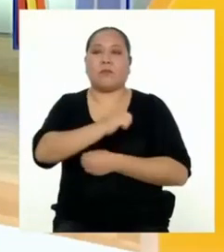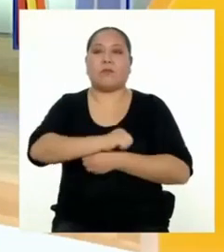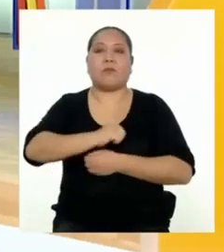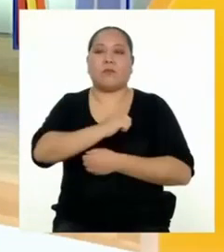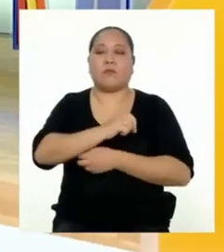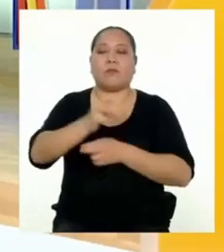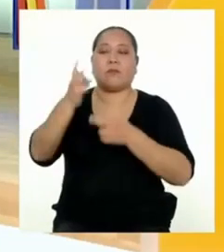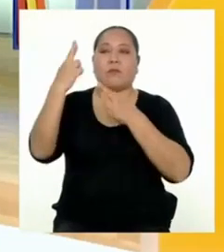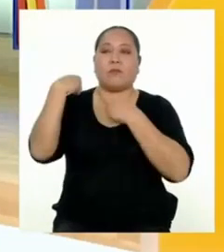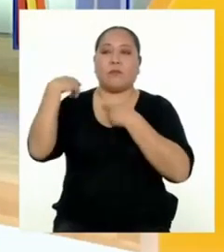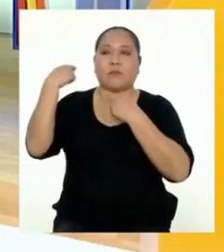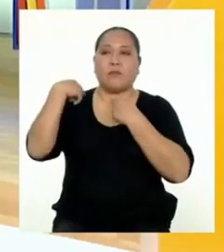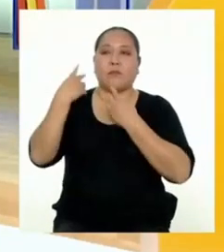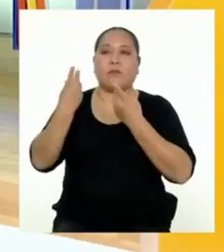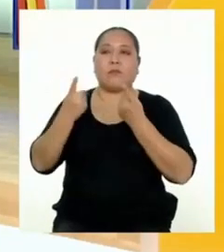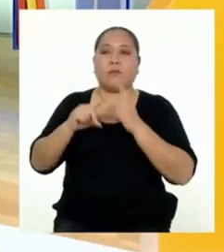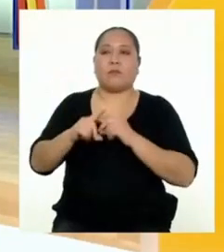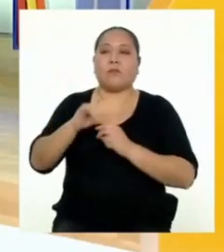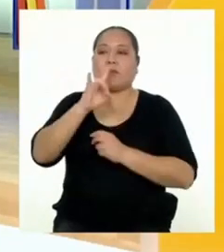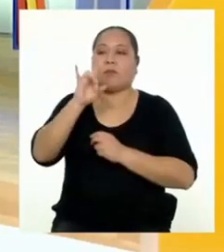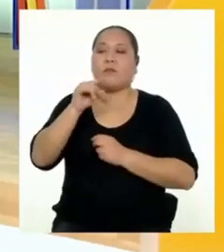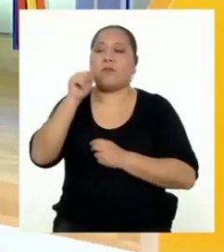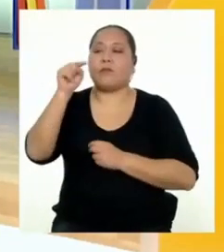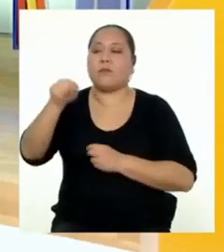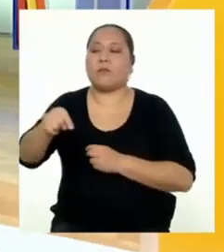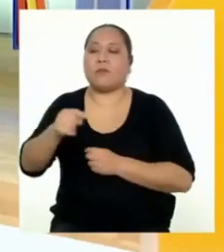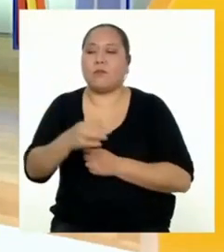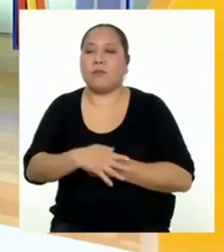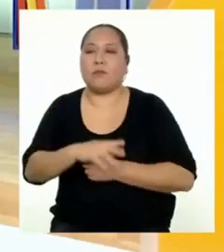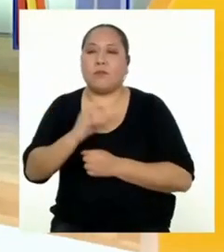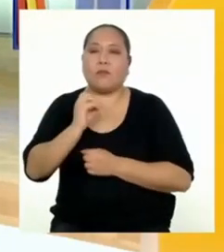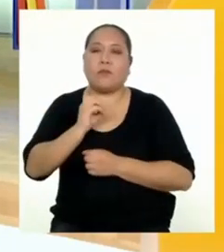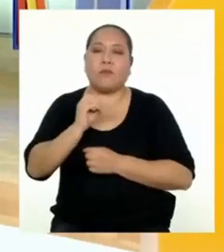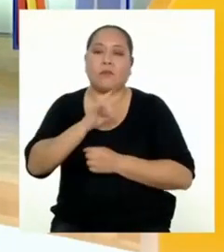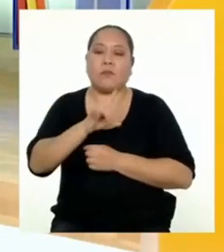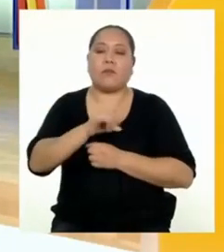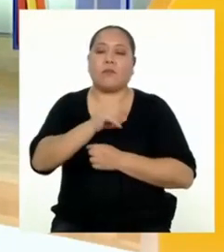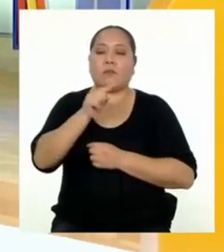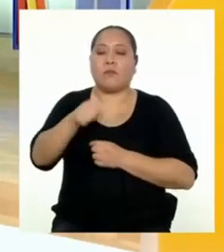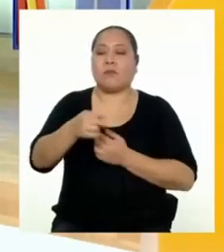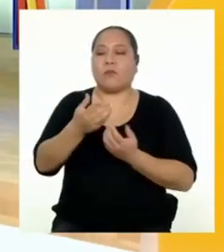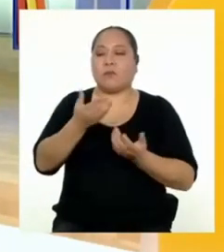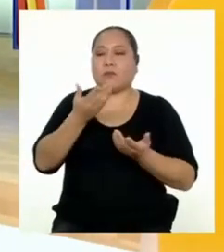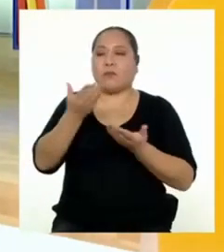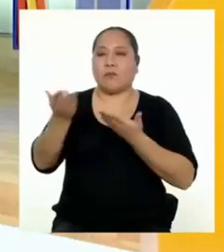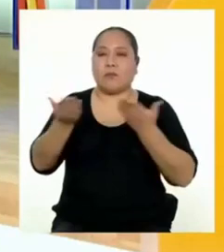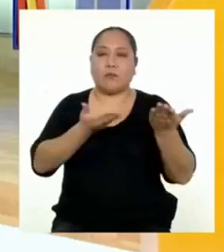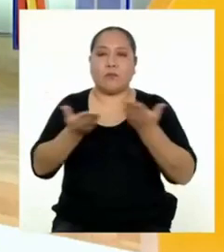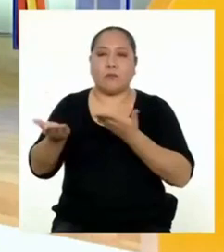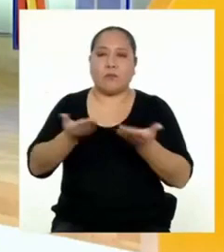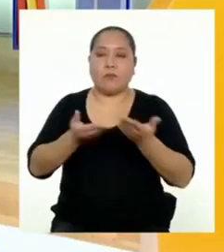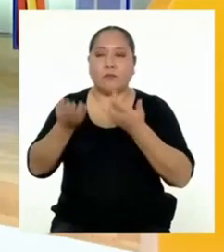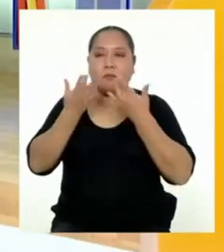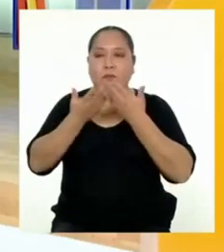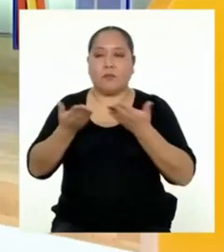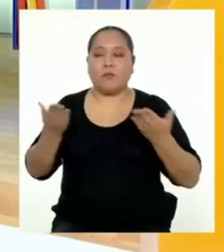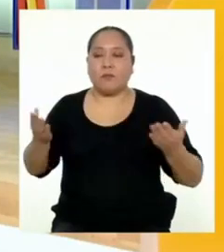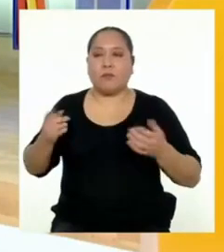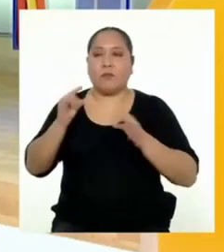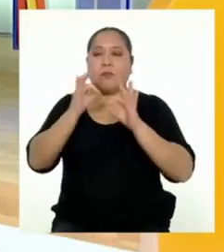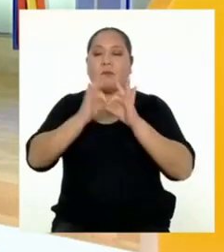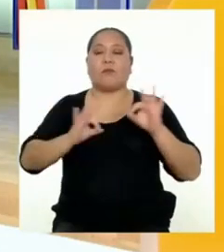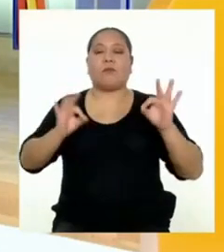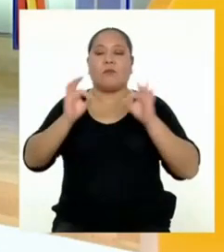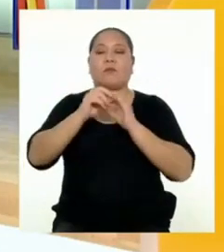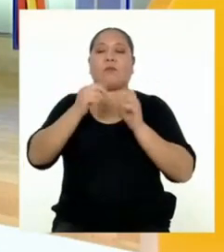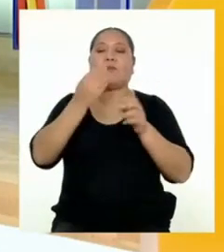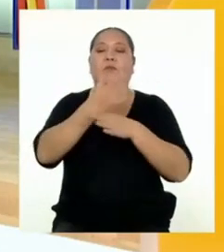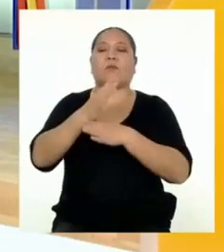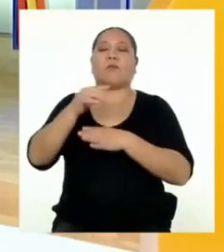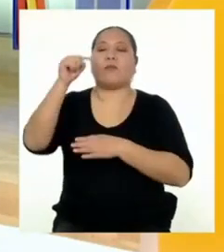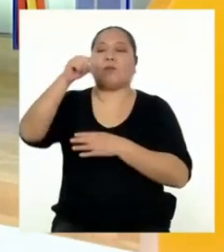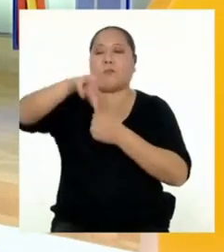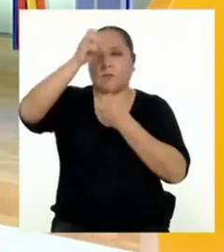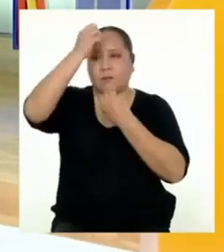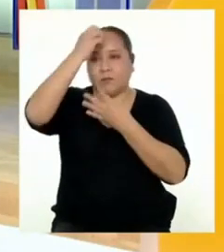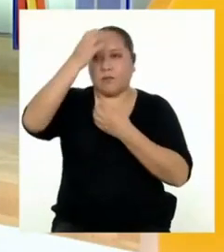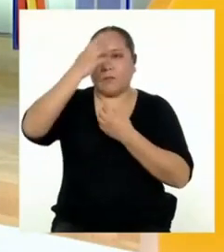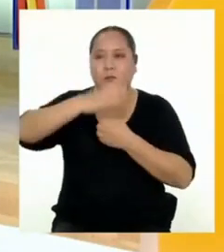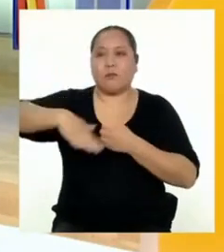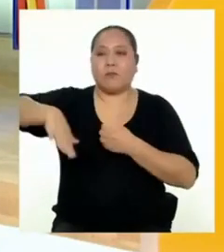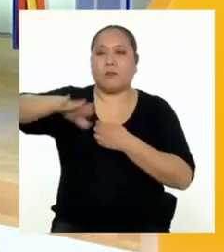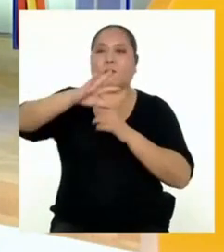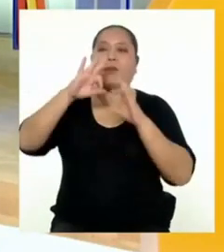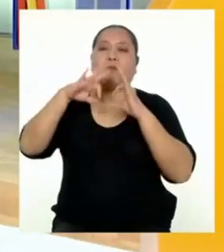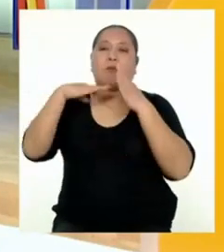actitud responsable cuando consumimos o hacemos uso de los bienes y servicios y la importancia de compartir esta información